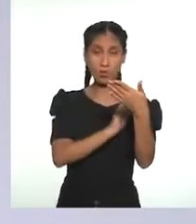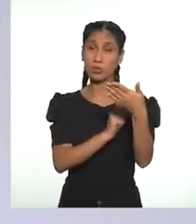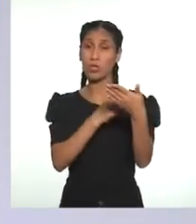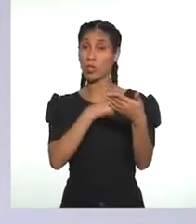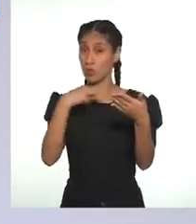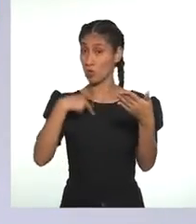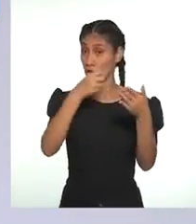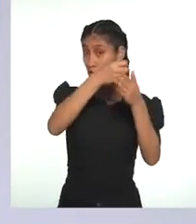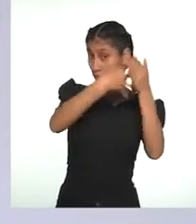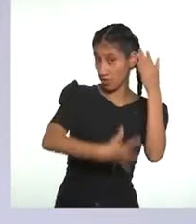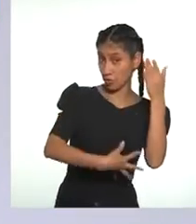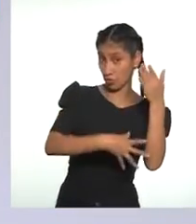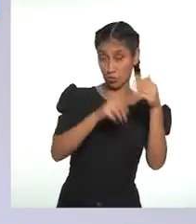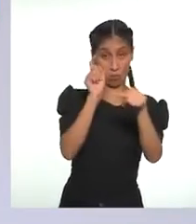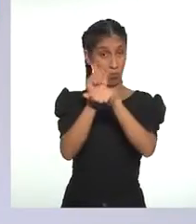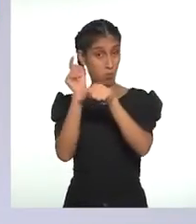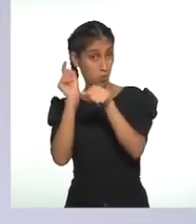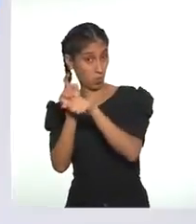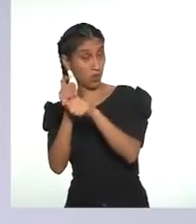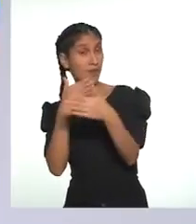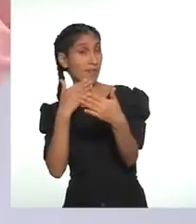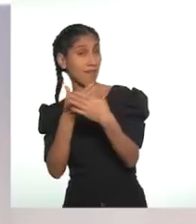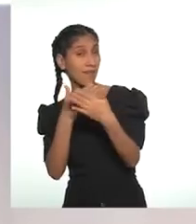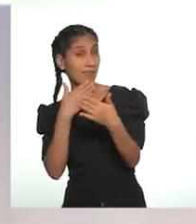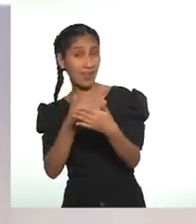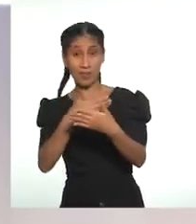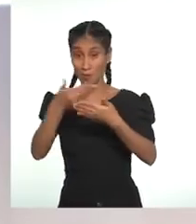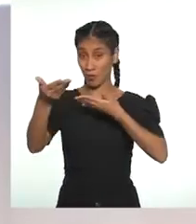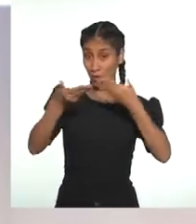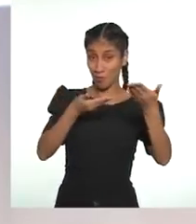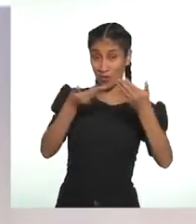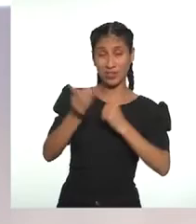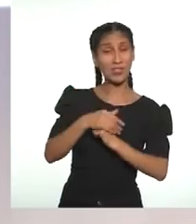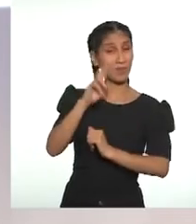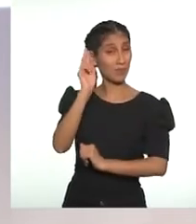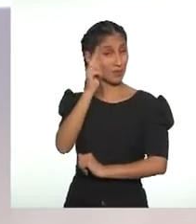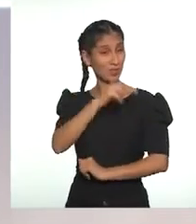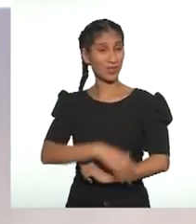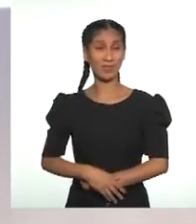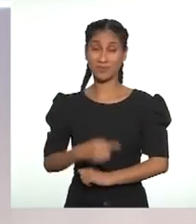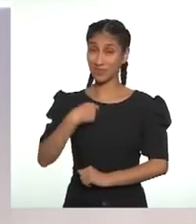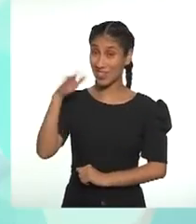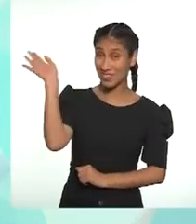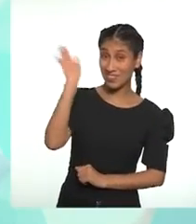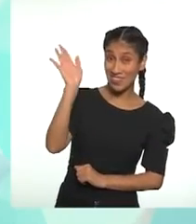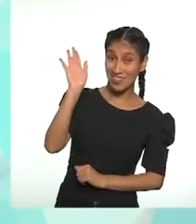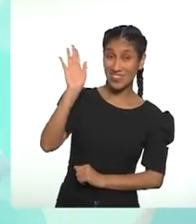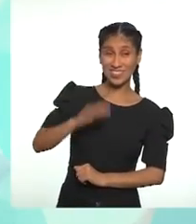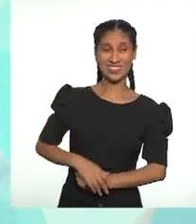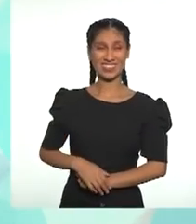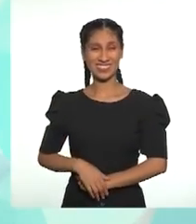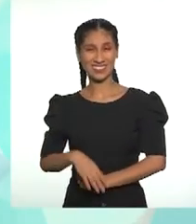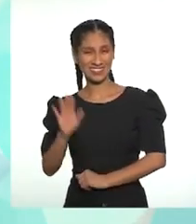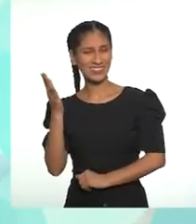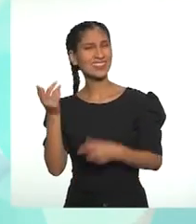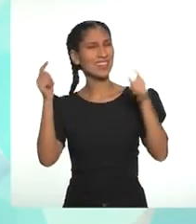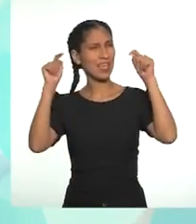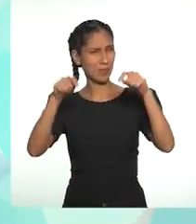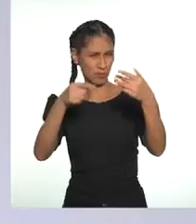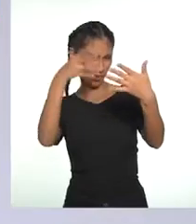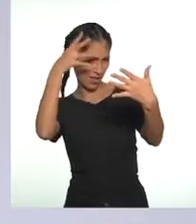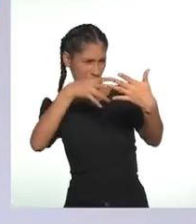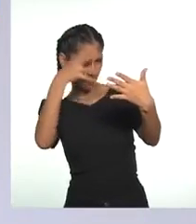versión preliminar de nuestro texto instructivo. Muchas gracias por compartir con nosotros, profesora. Ya nos vemos, chicas y